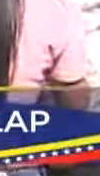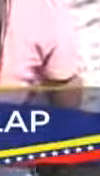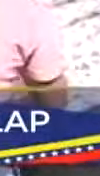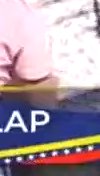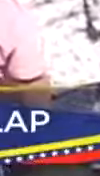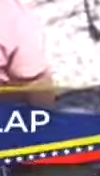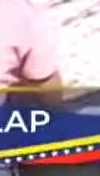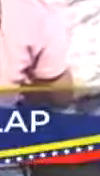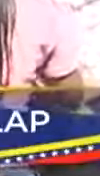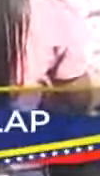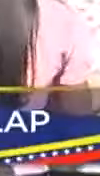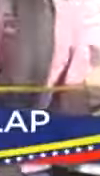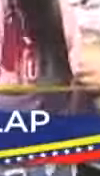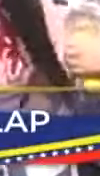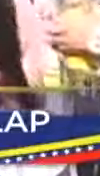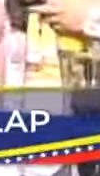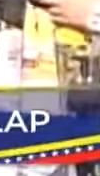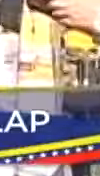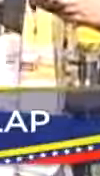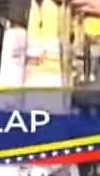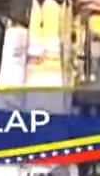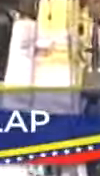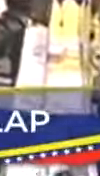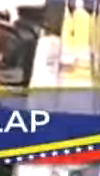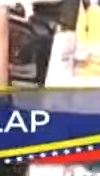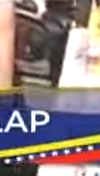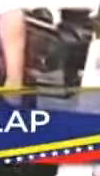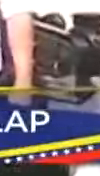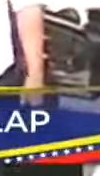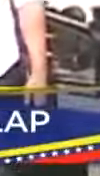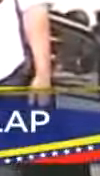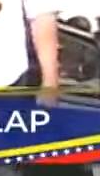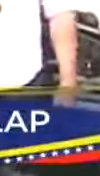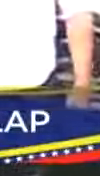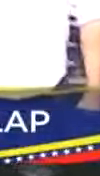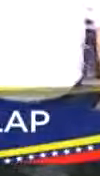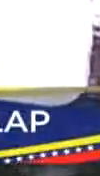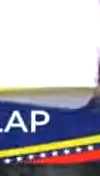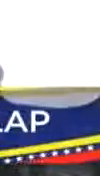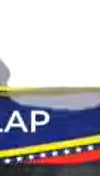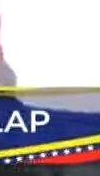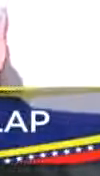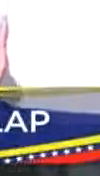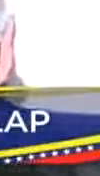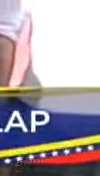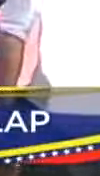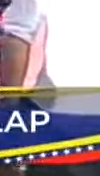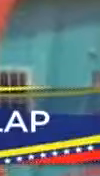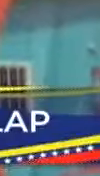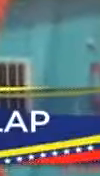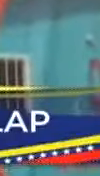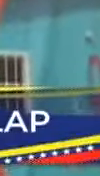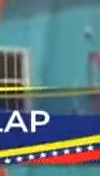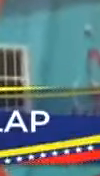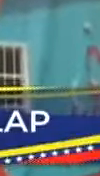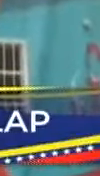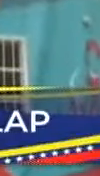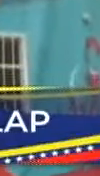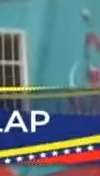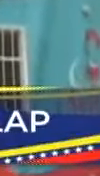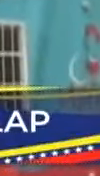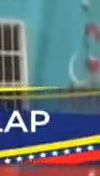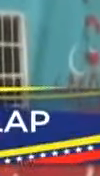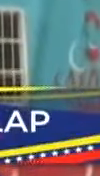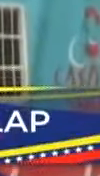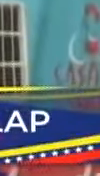de San Juan de los Morros en el estado Guárico. Celebra el octavo aniversario de los comités locales de abastecimiento y producción. Recordemos que el gobierno